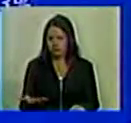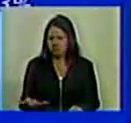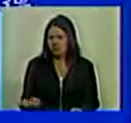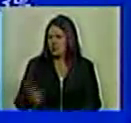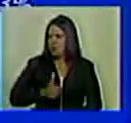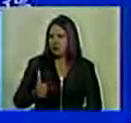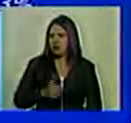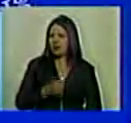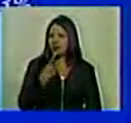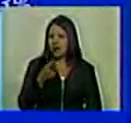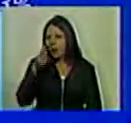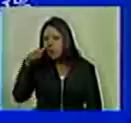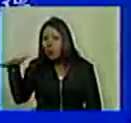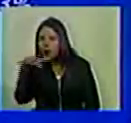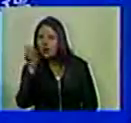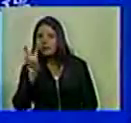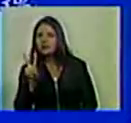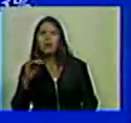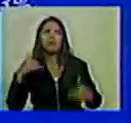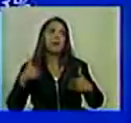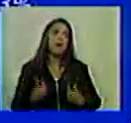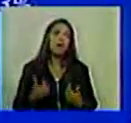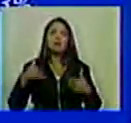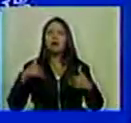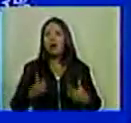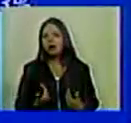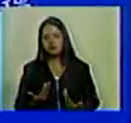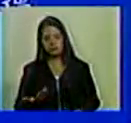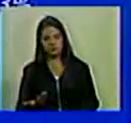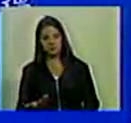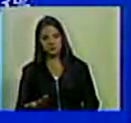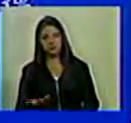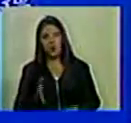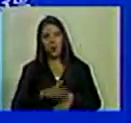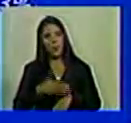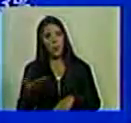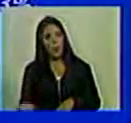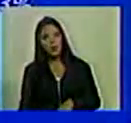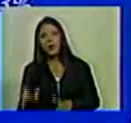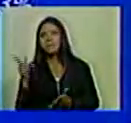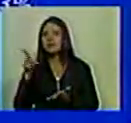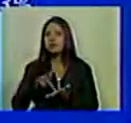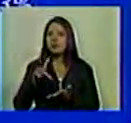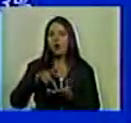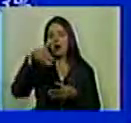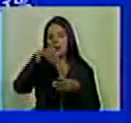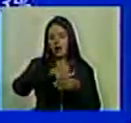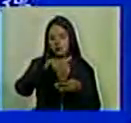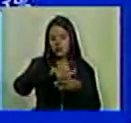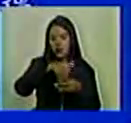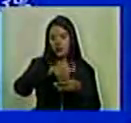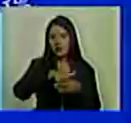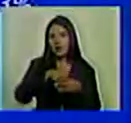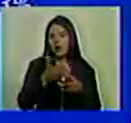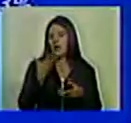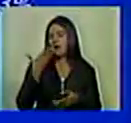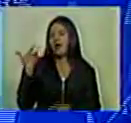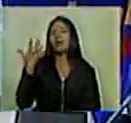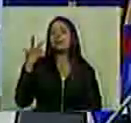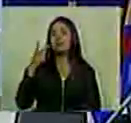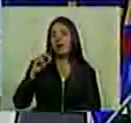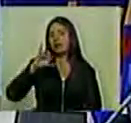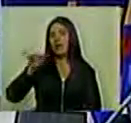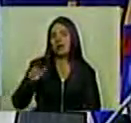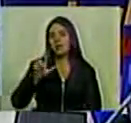bueno, pero ¿no será que el pueblo de Venezuela se agotó? Porque participó en elecciones el 30 de